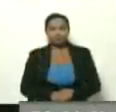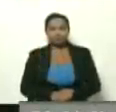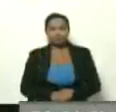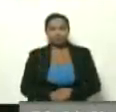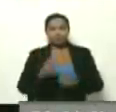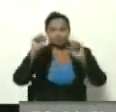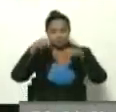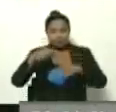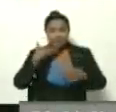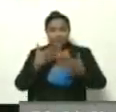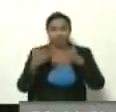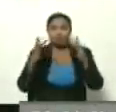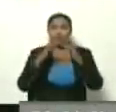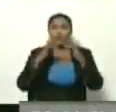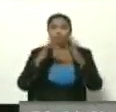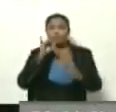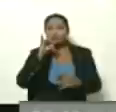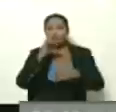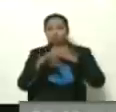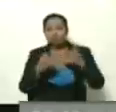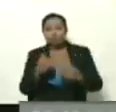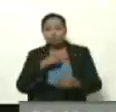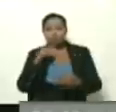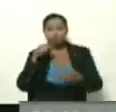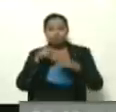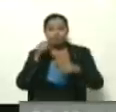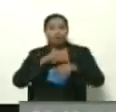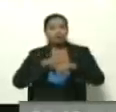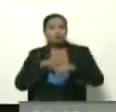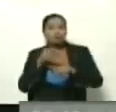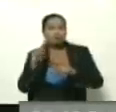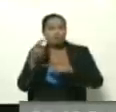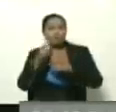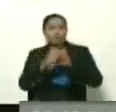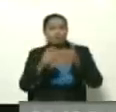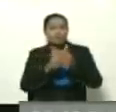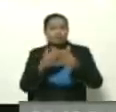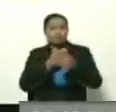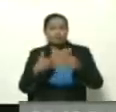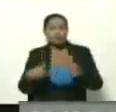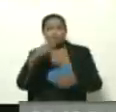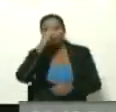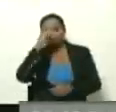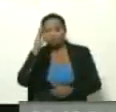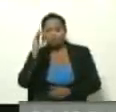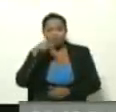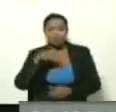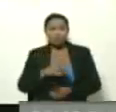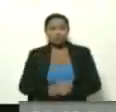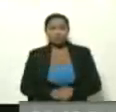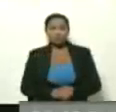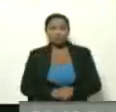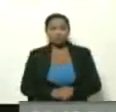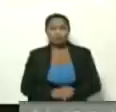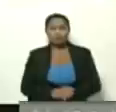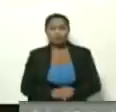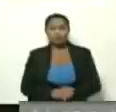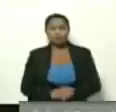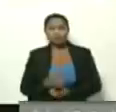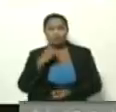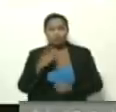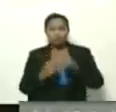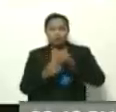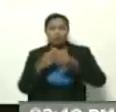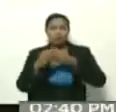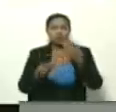Así es, gracias por este contacto informativo que lo establecemos hasta ahora cuando el primer vicepresidente del Partido Socialista Unido de Venezuela, Diosdado Cabello Rondón, sostiene